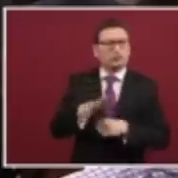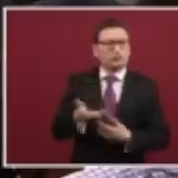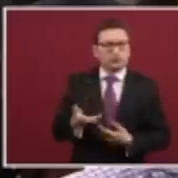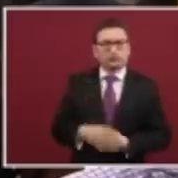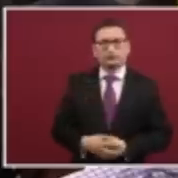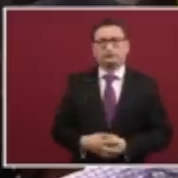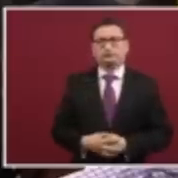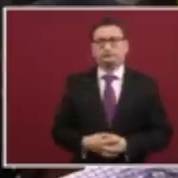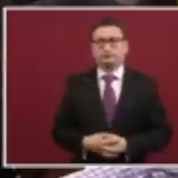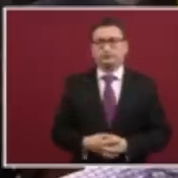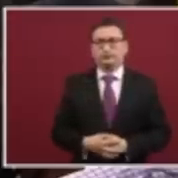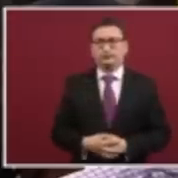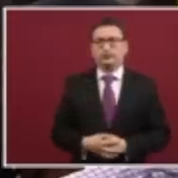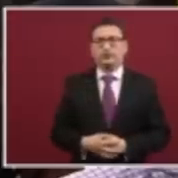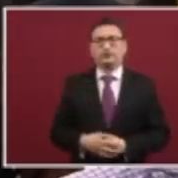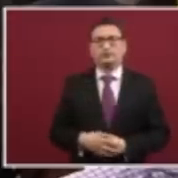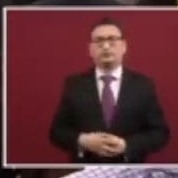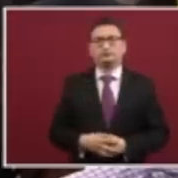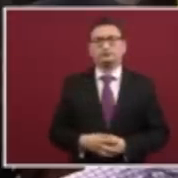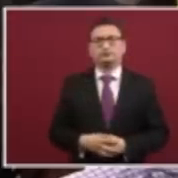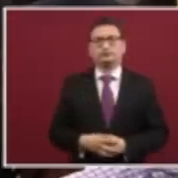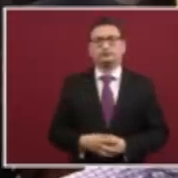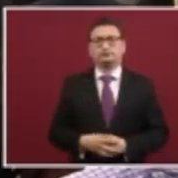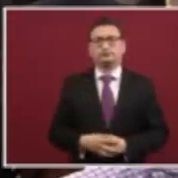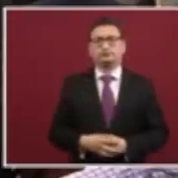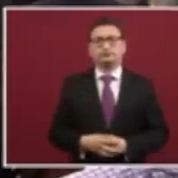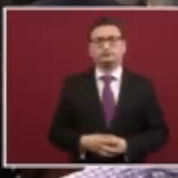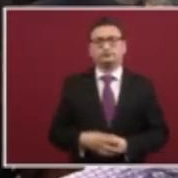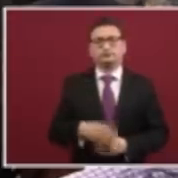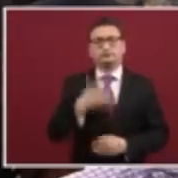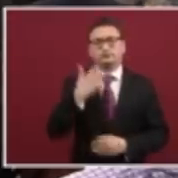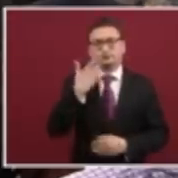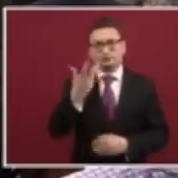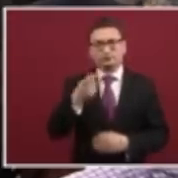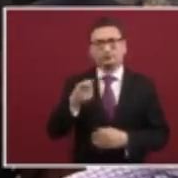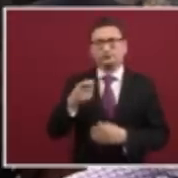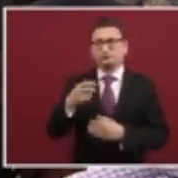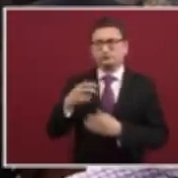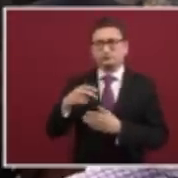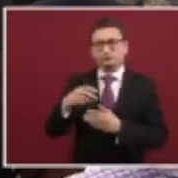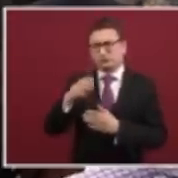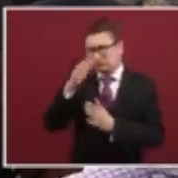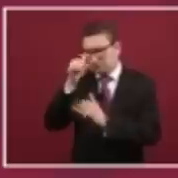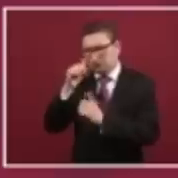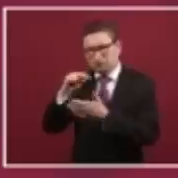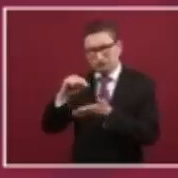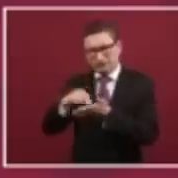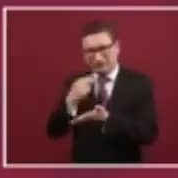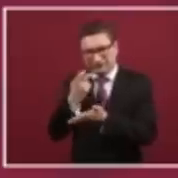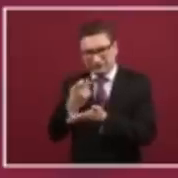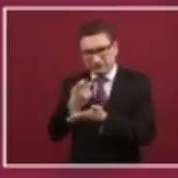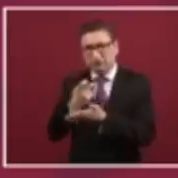que se resuelva lo del tratado, que